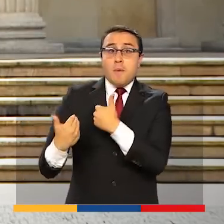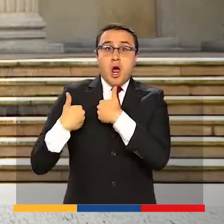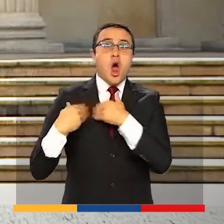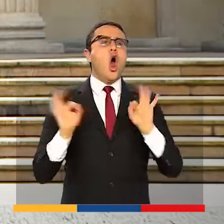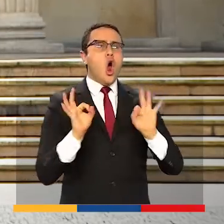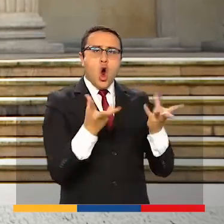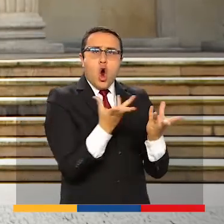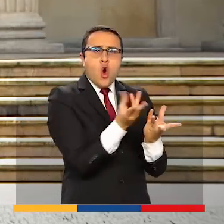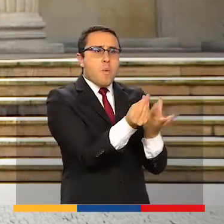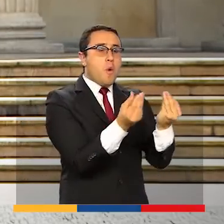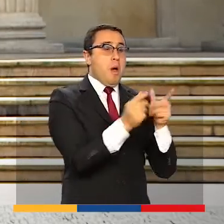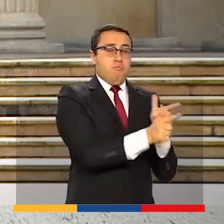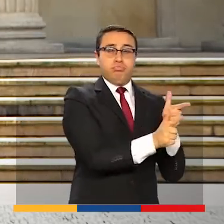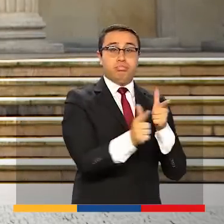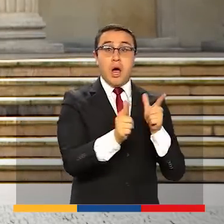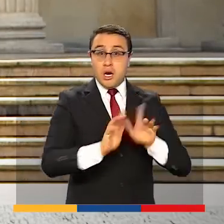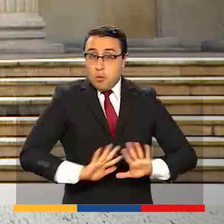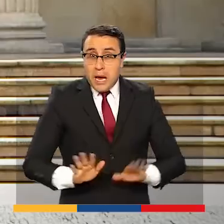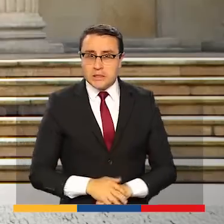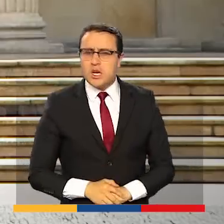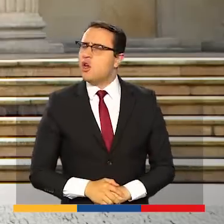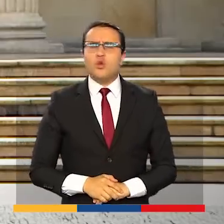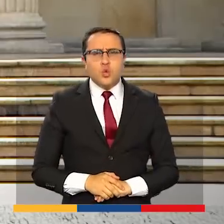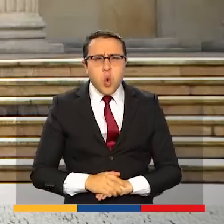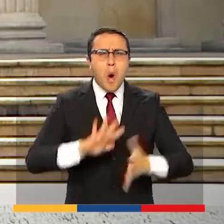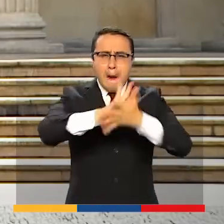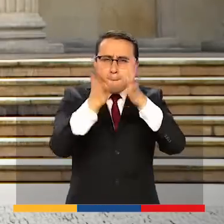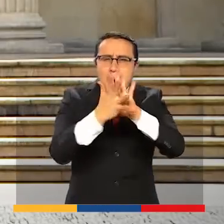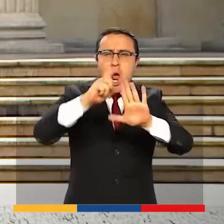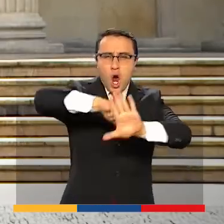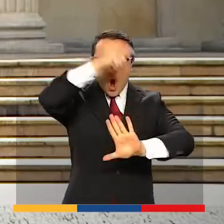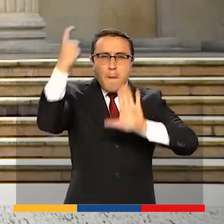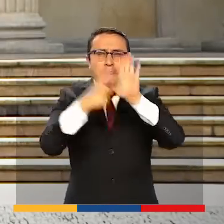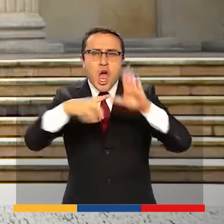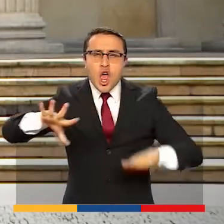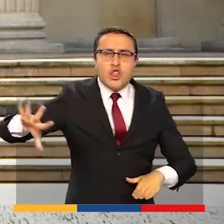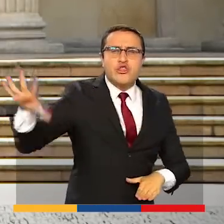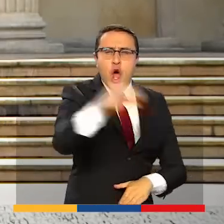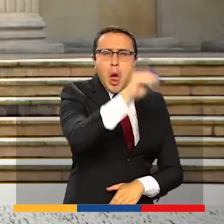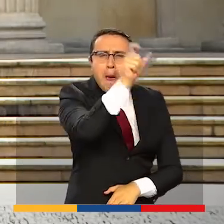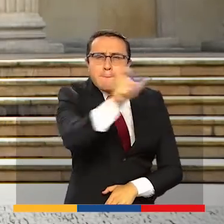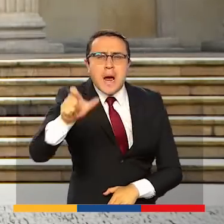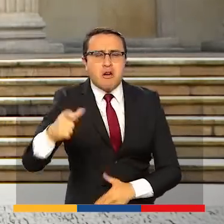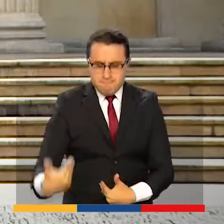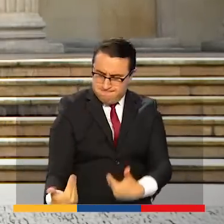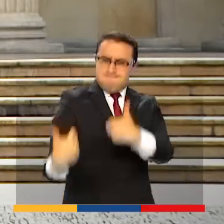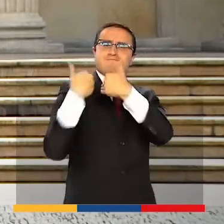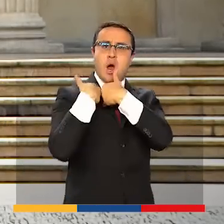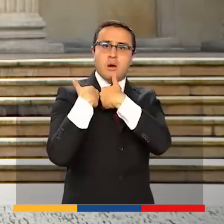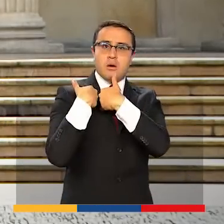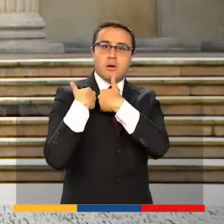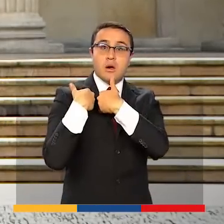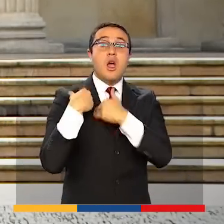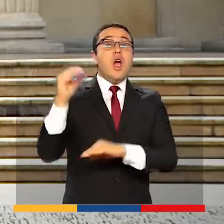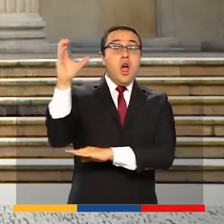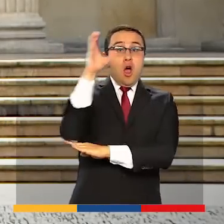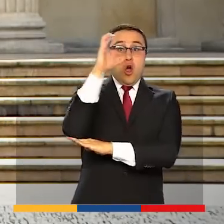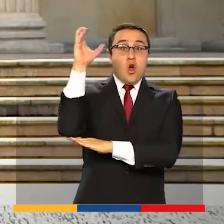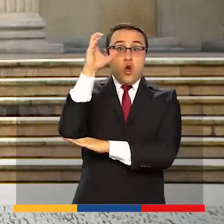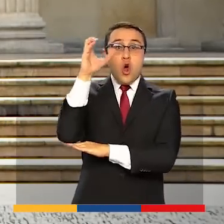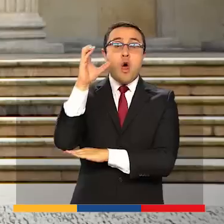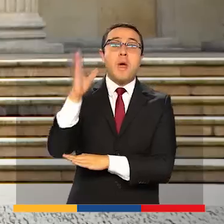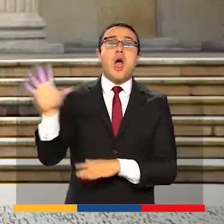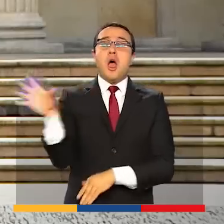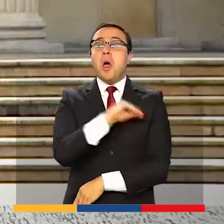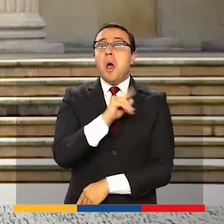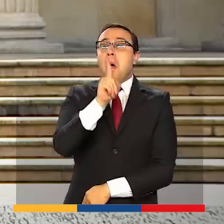está armada. La paz total es una tarea de toda la ciudadanía. Colombia no será una